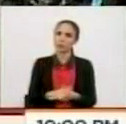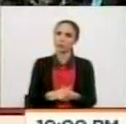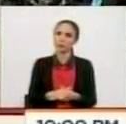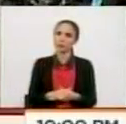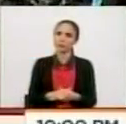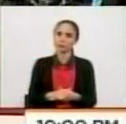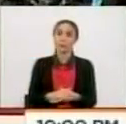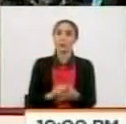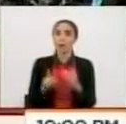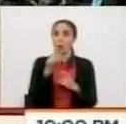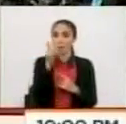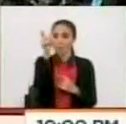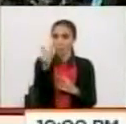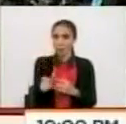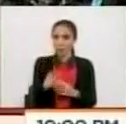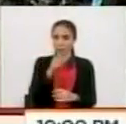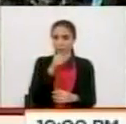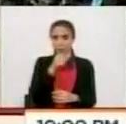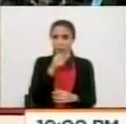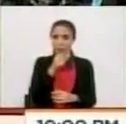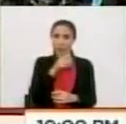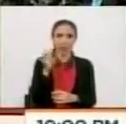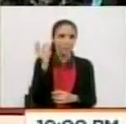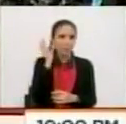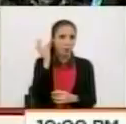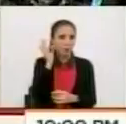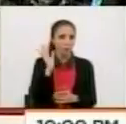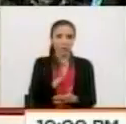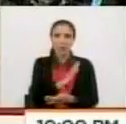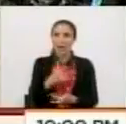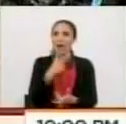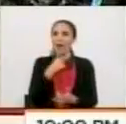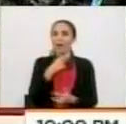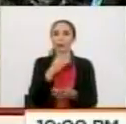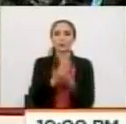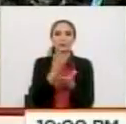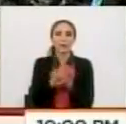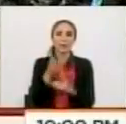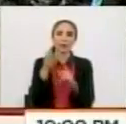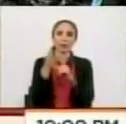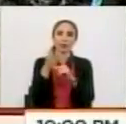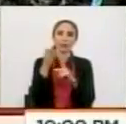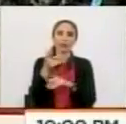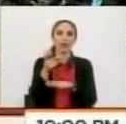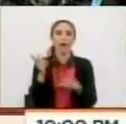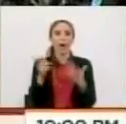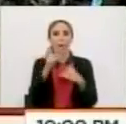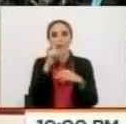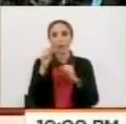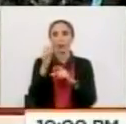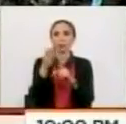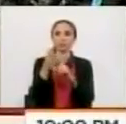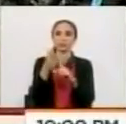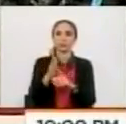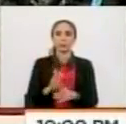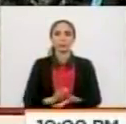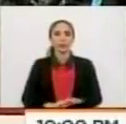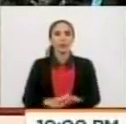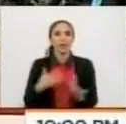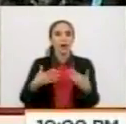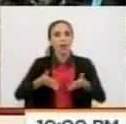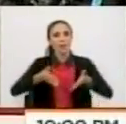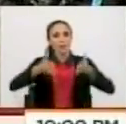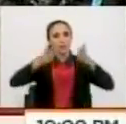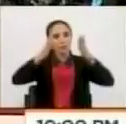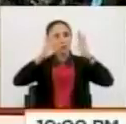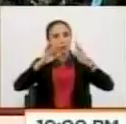una periodista de esas que le encanta hablar mal del gobierno sacó y dijo, se cayó un edificio de la Gran Misión